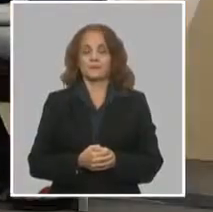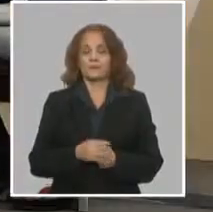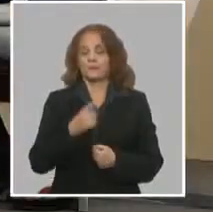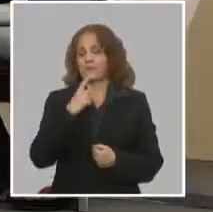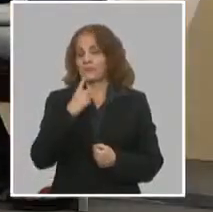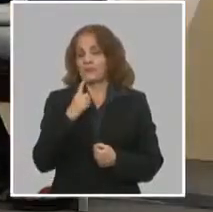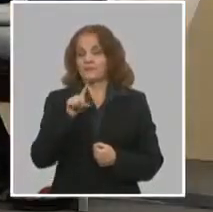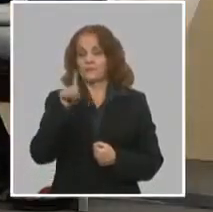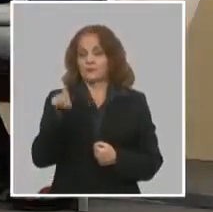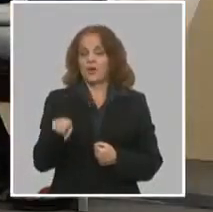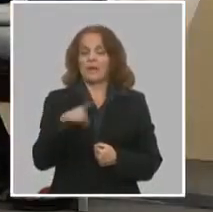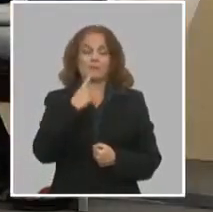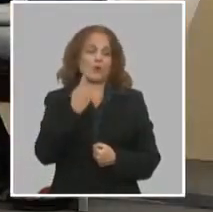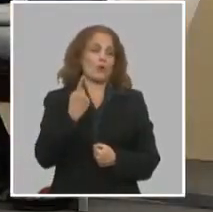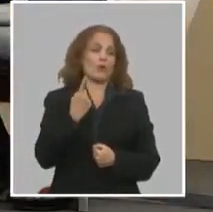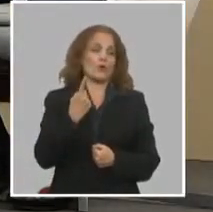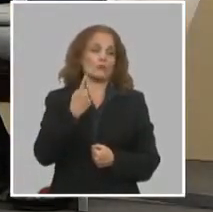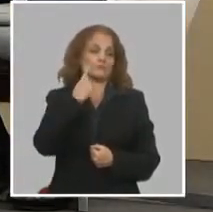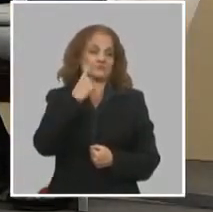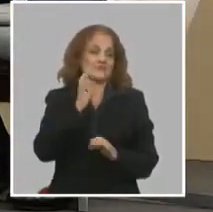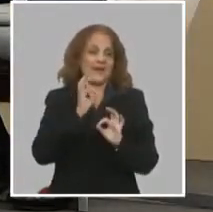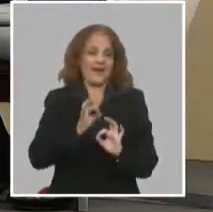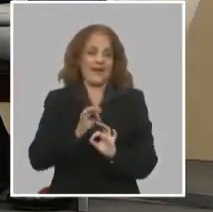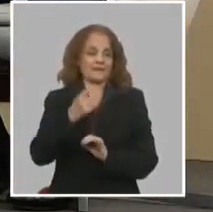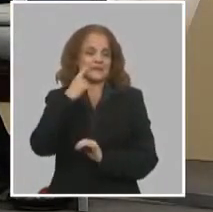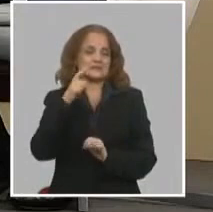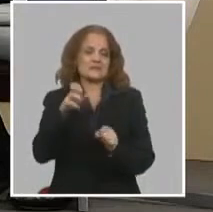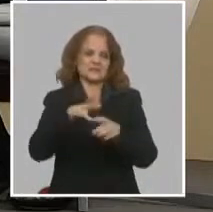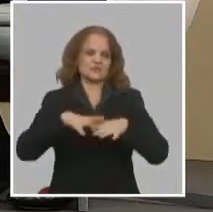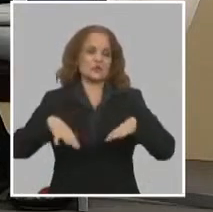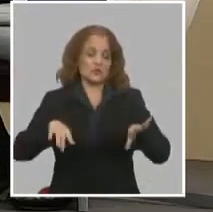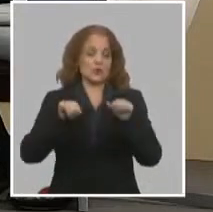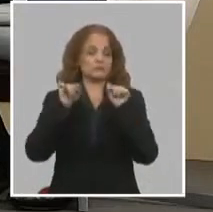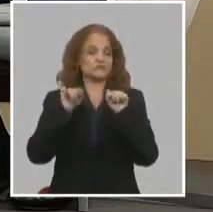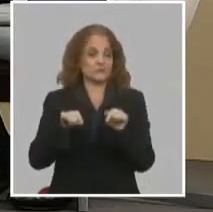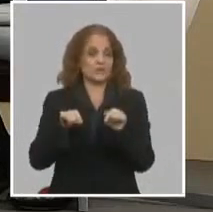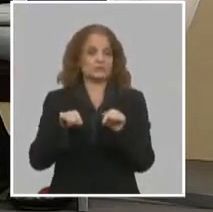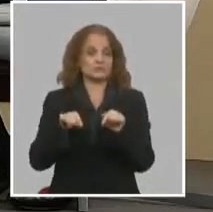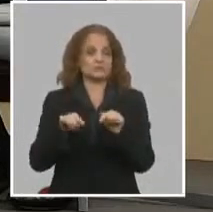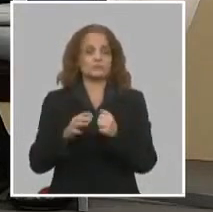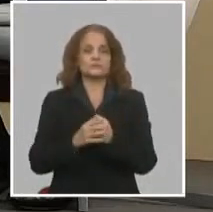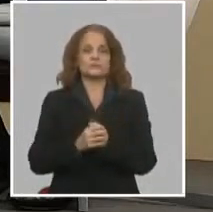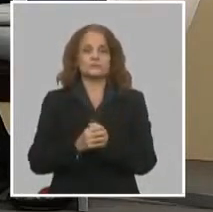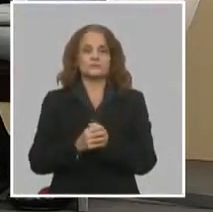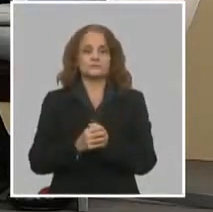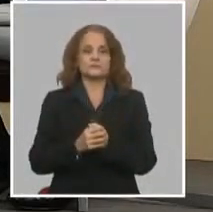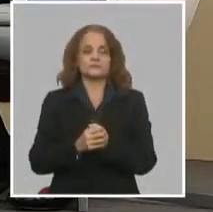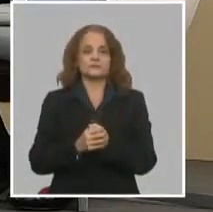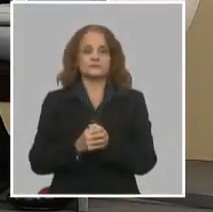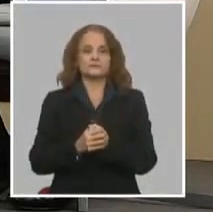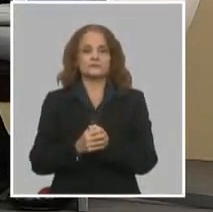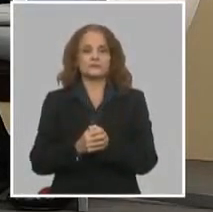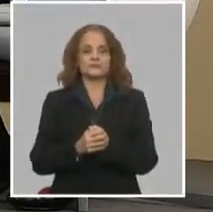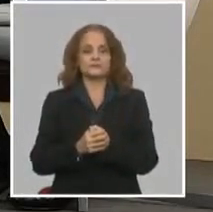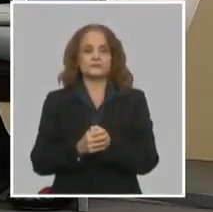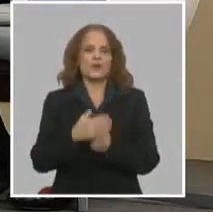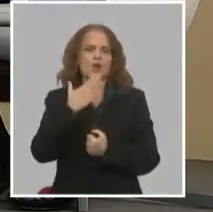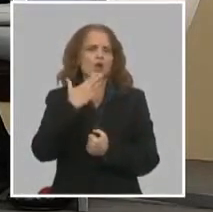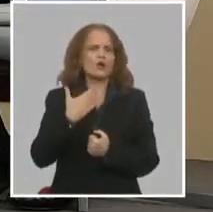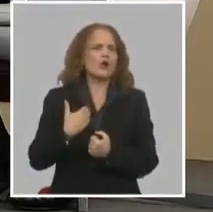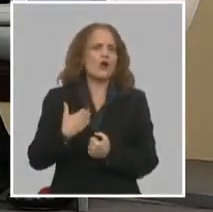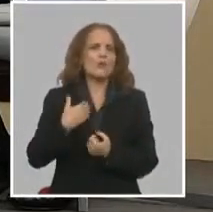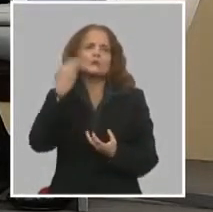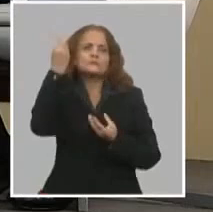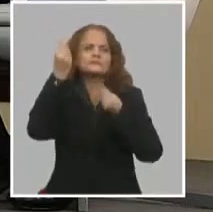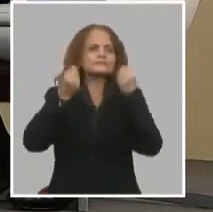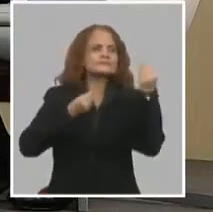mira la circunstancia en la que hoy nos enfrentamos, ¿cuánto valora el hecho de haber podido ver